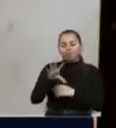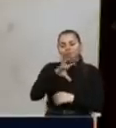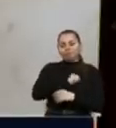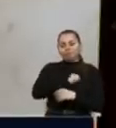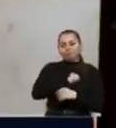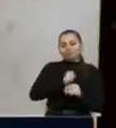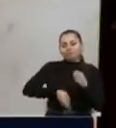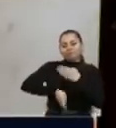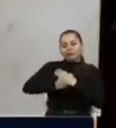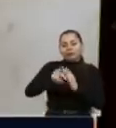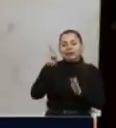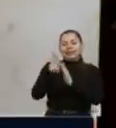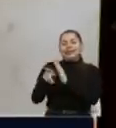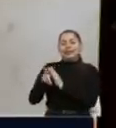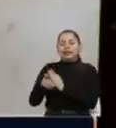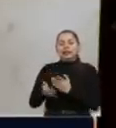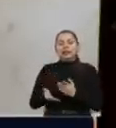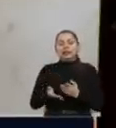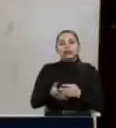desafortunadamente continúa.